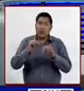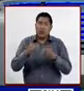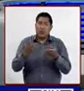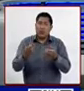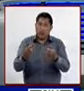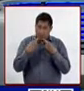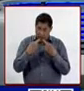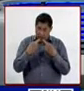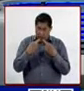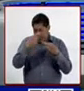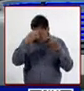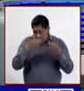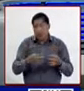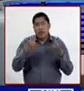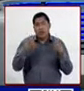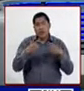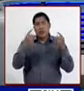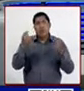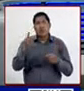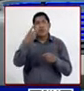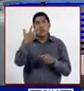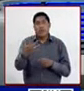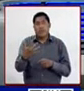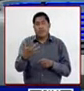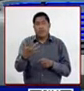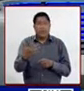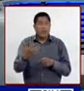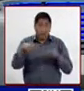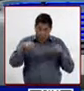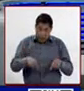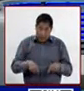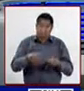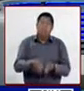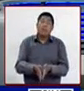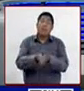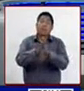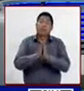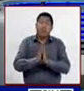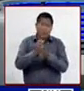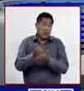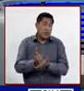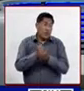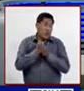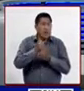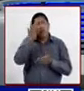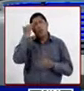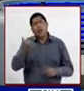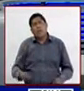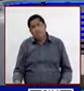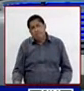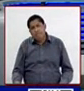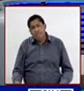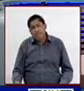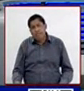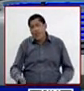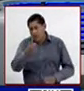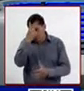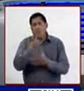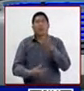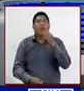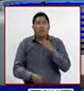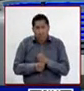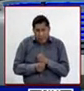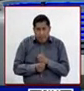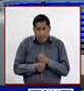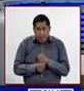respuesta y han decidido acudir a la red Bolivisión para pedir ayuda. ¿Y sabes por qué lo hacen, Miriam? Por la confianza que